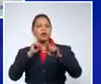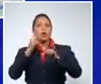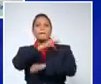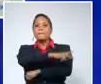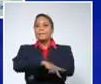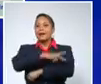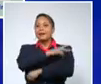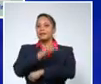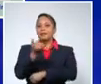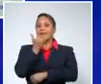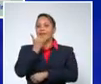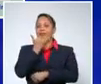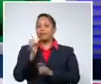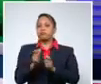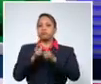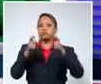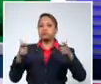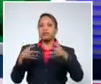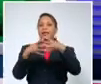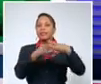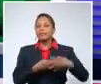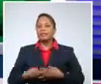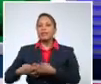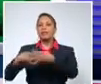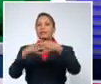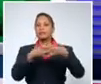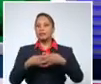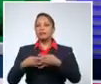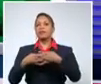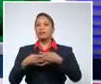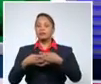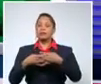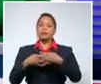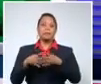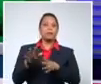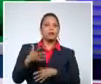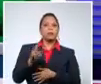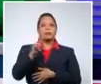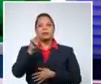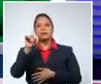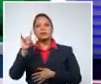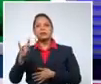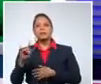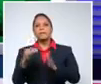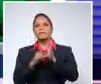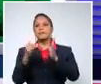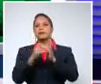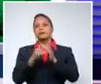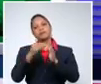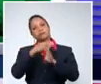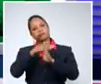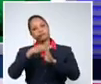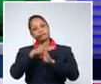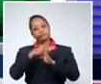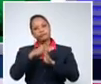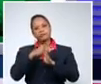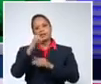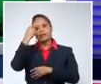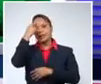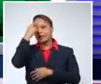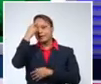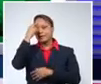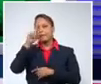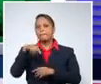mayor número de casos, Estados Unidos con prácticamente 29 millones y medio, la India con más de